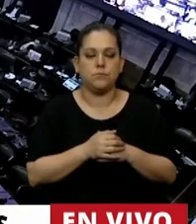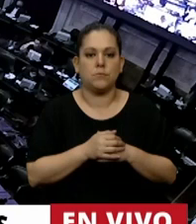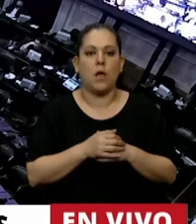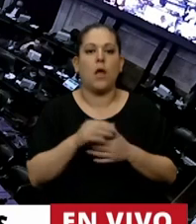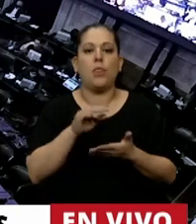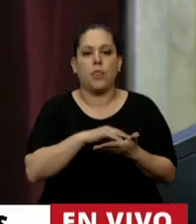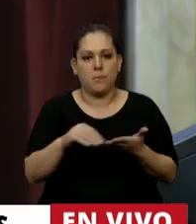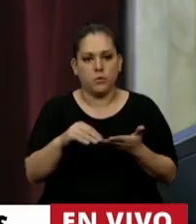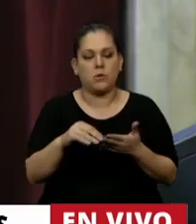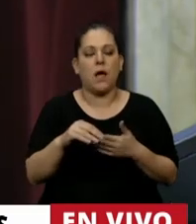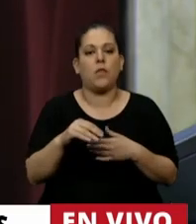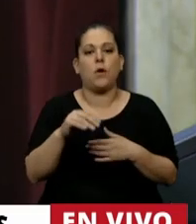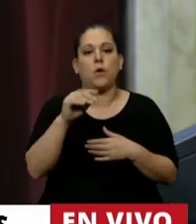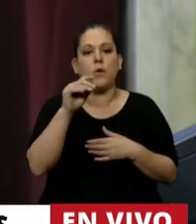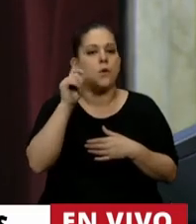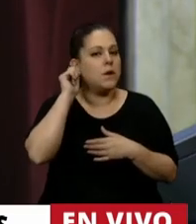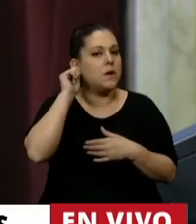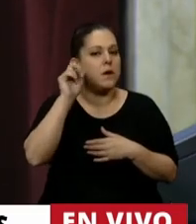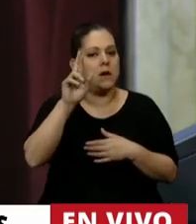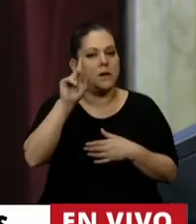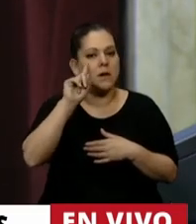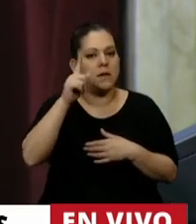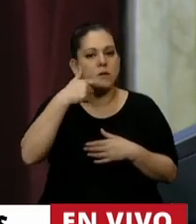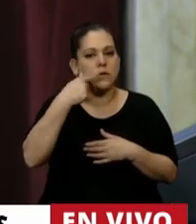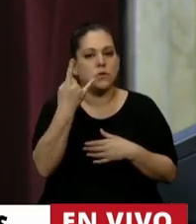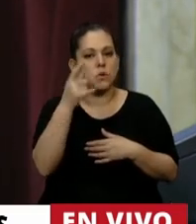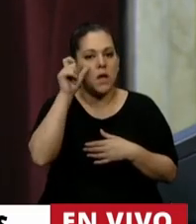diputado eduardo brizuela del moral